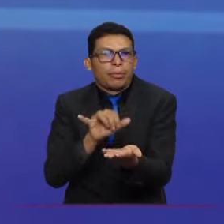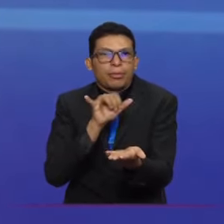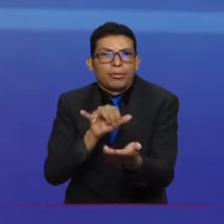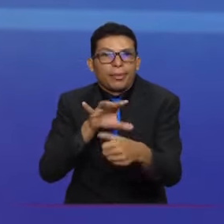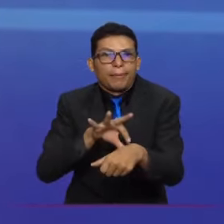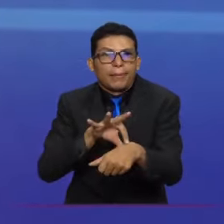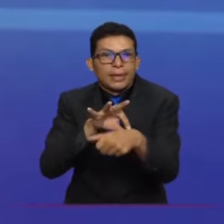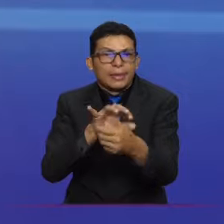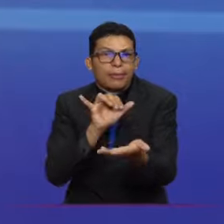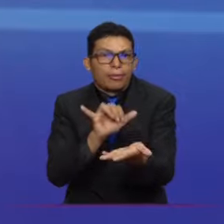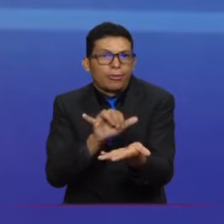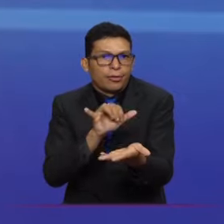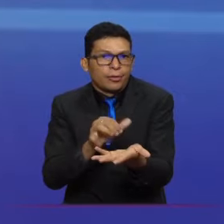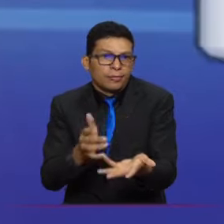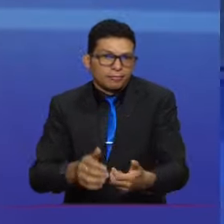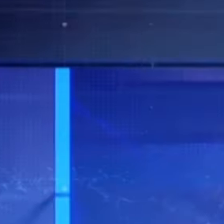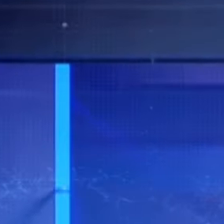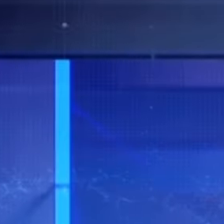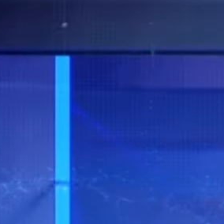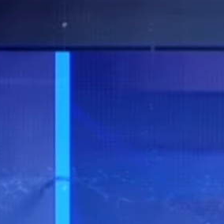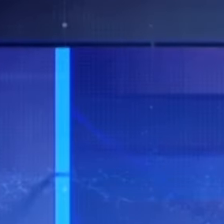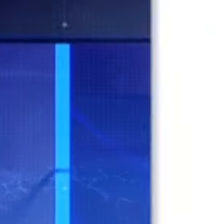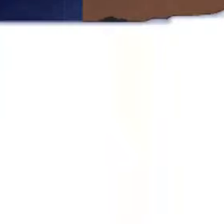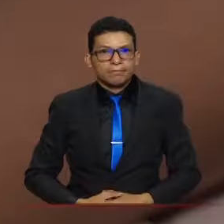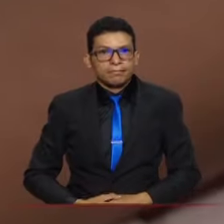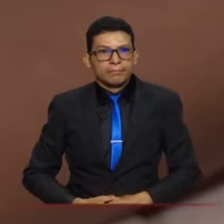su estado de salud.